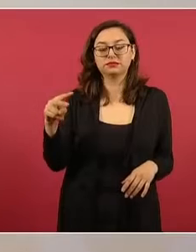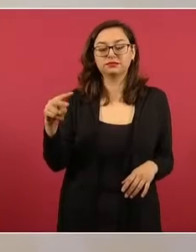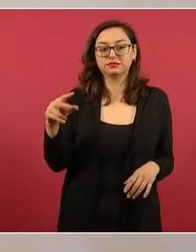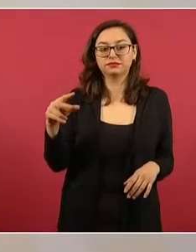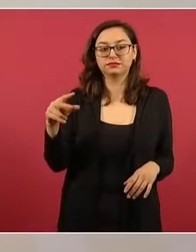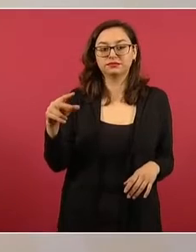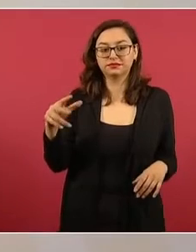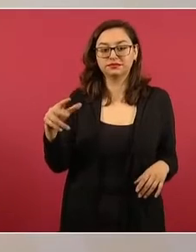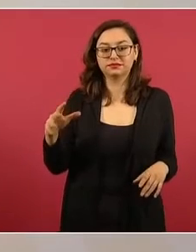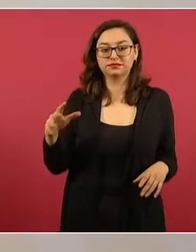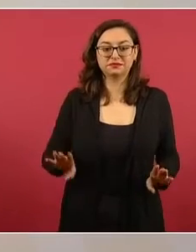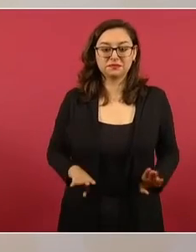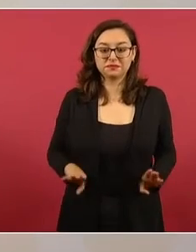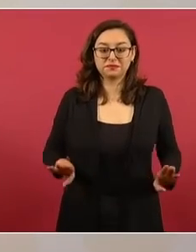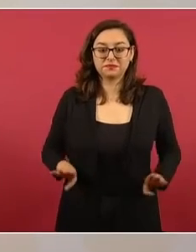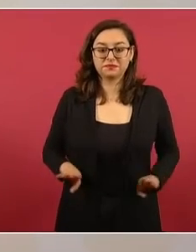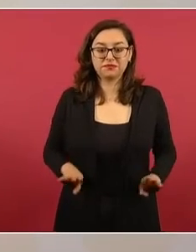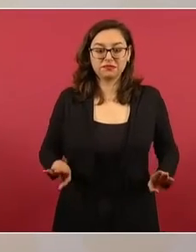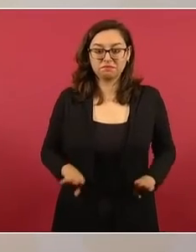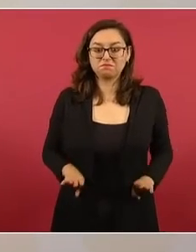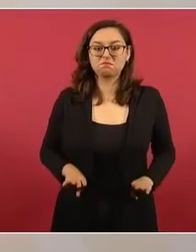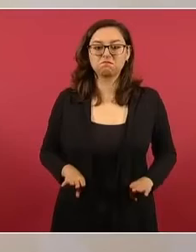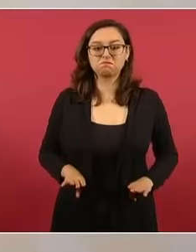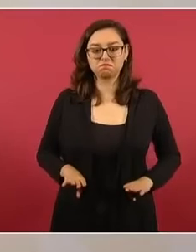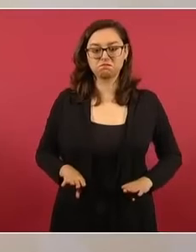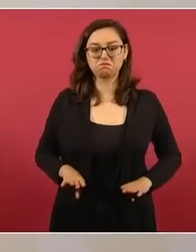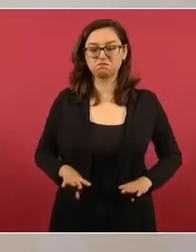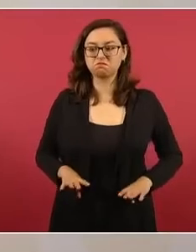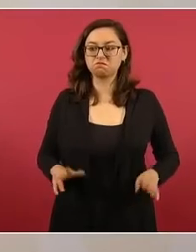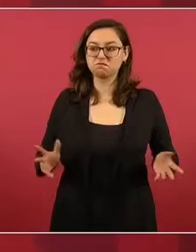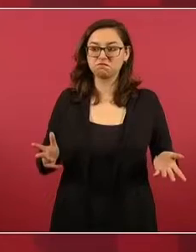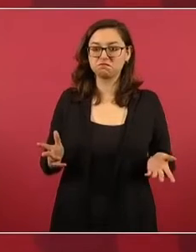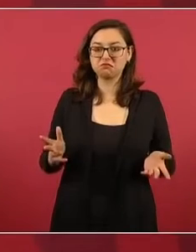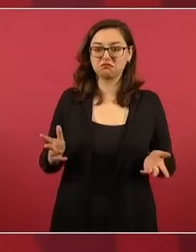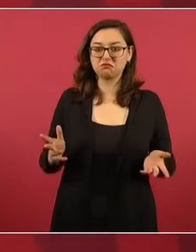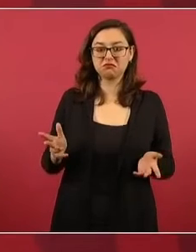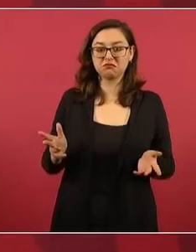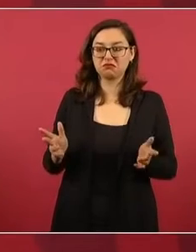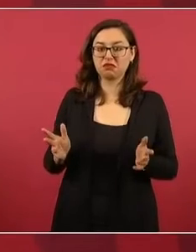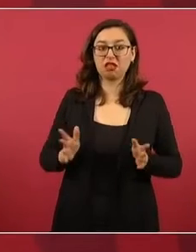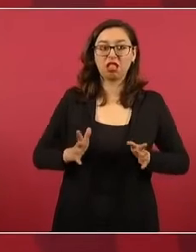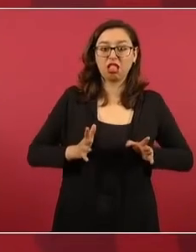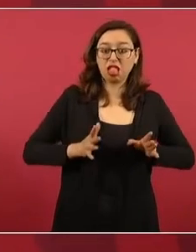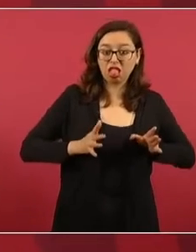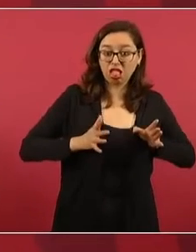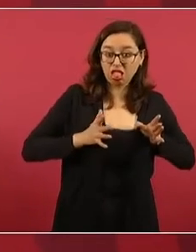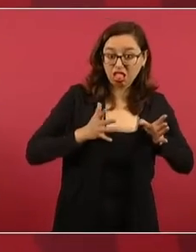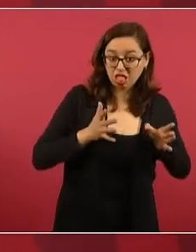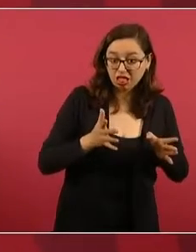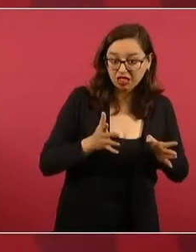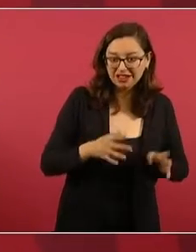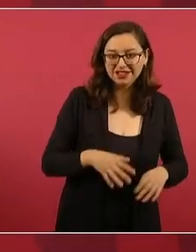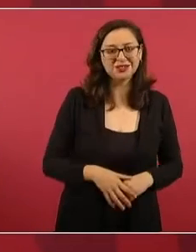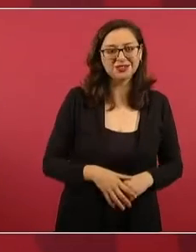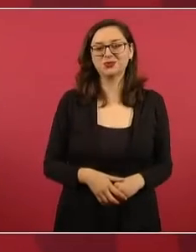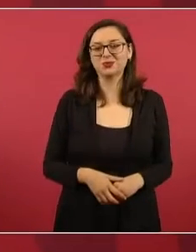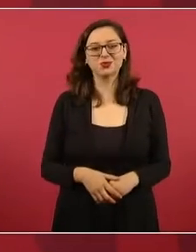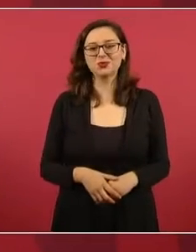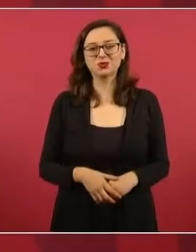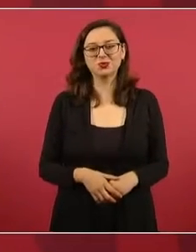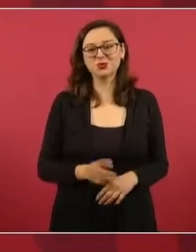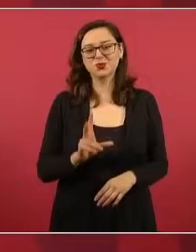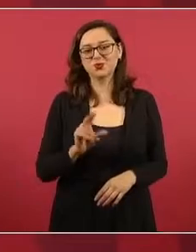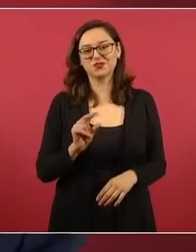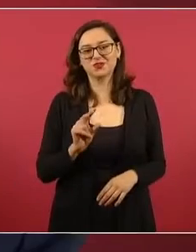es susceptible de manipulación, no, y ese es su error de ellos. Y como fue tanto